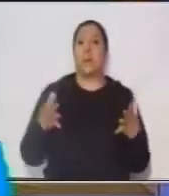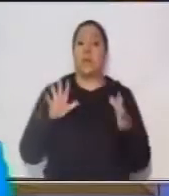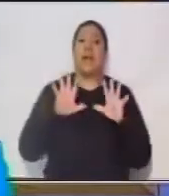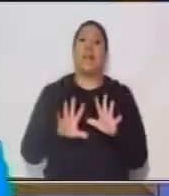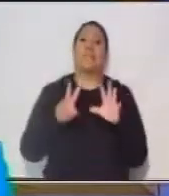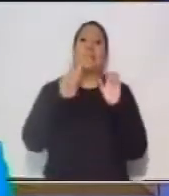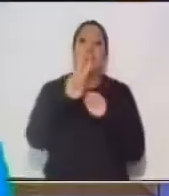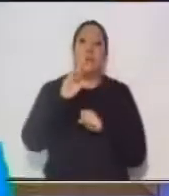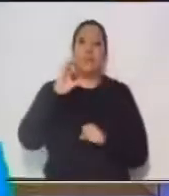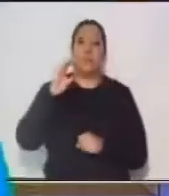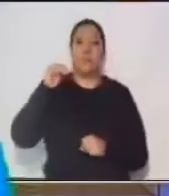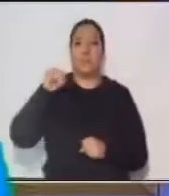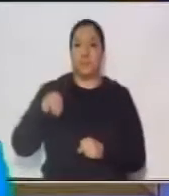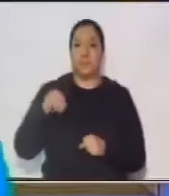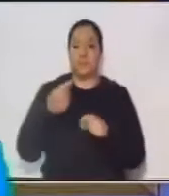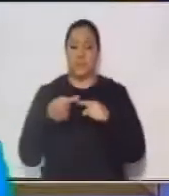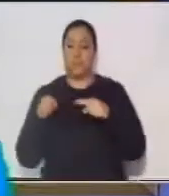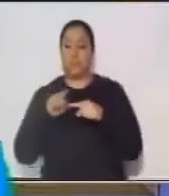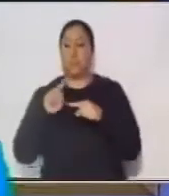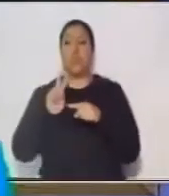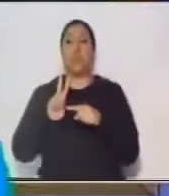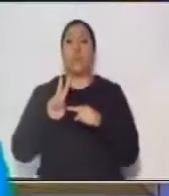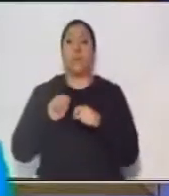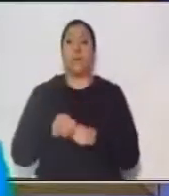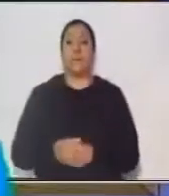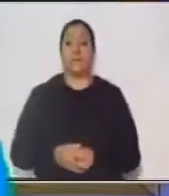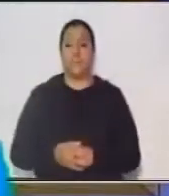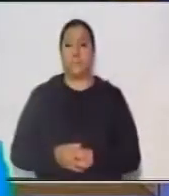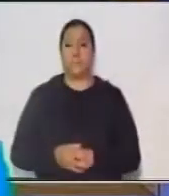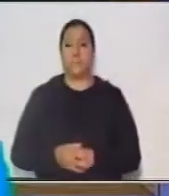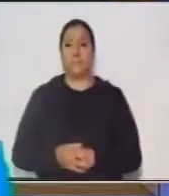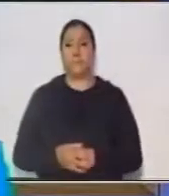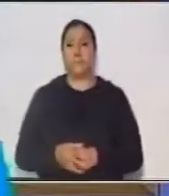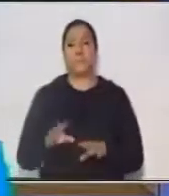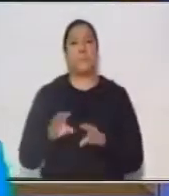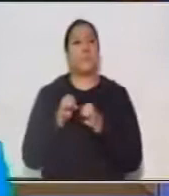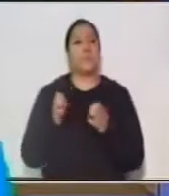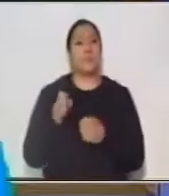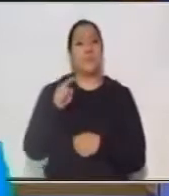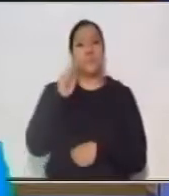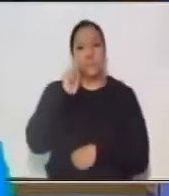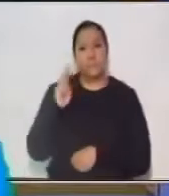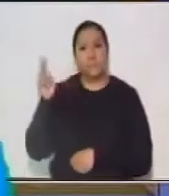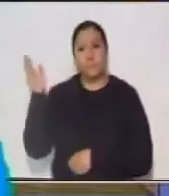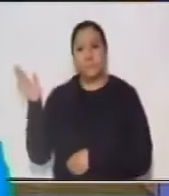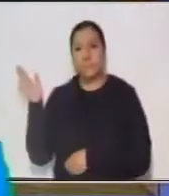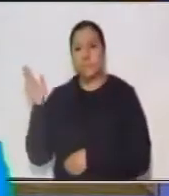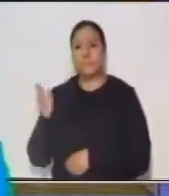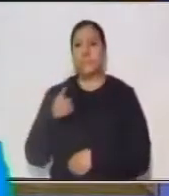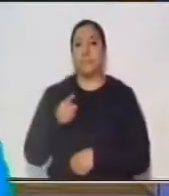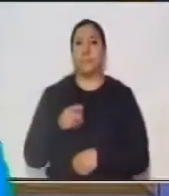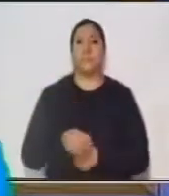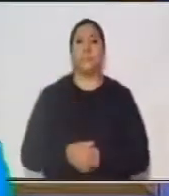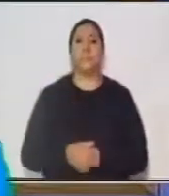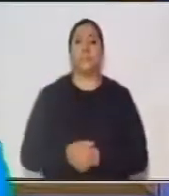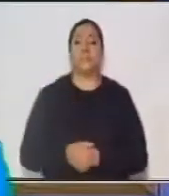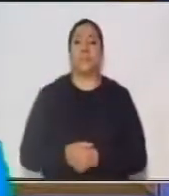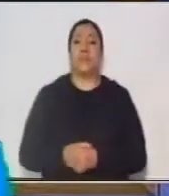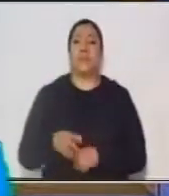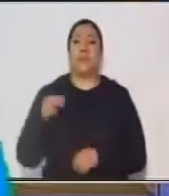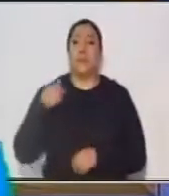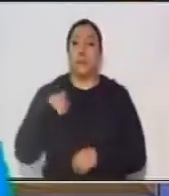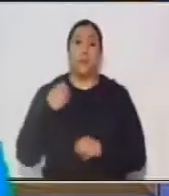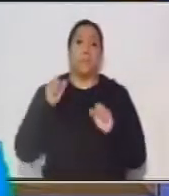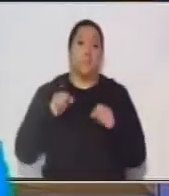centímetros cuadrados. ¿Sí? Entonces, ¿ves? Que para calcular